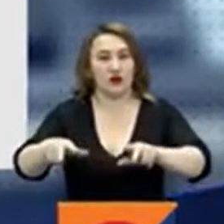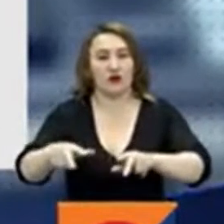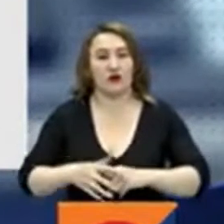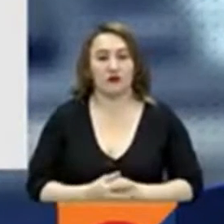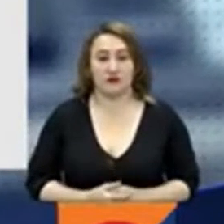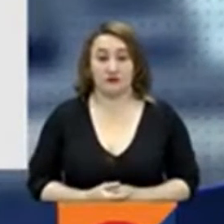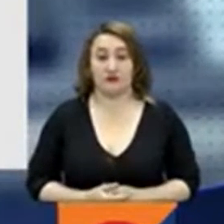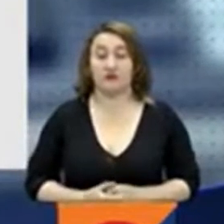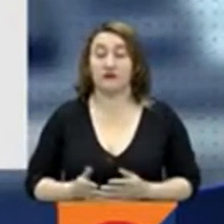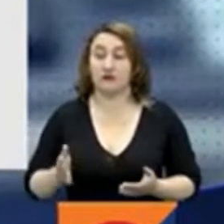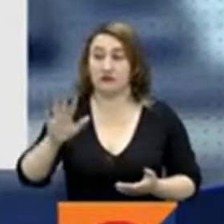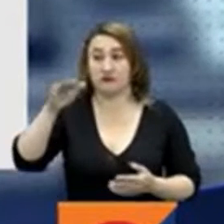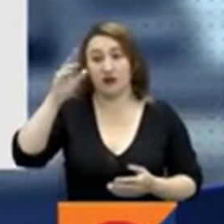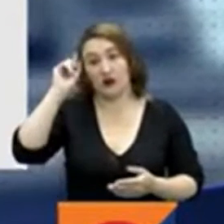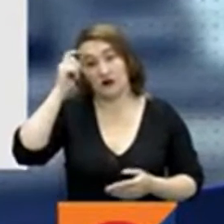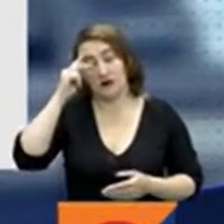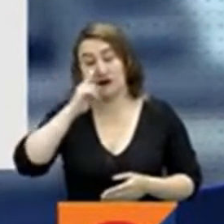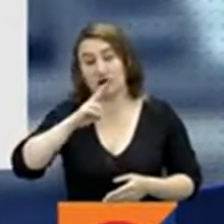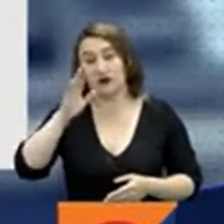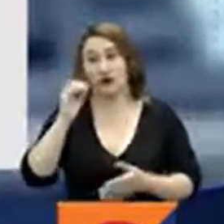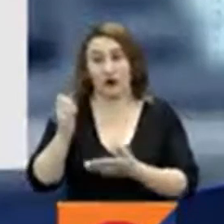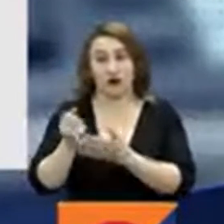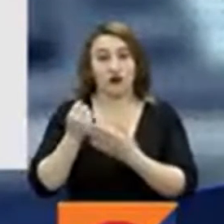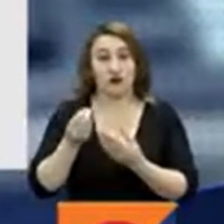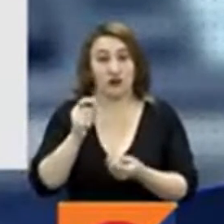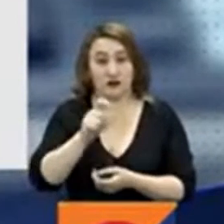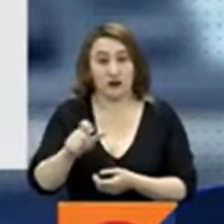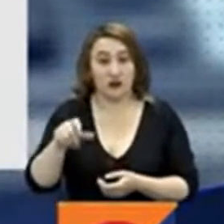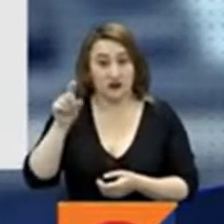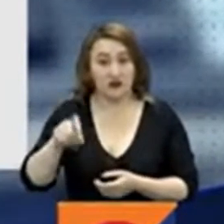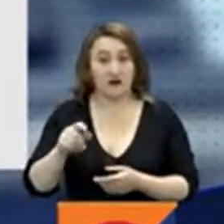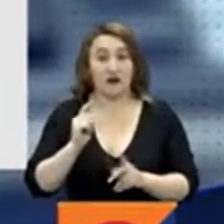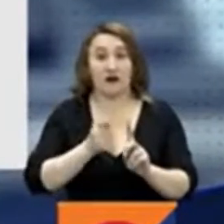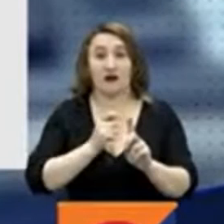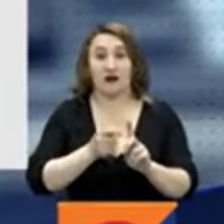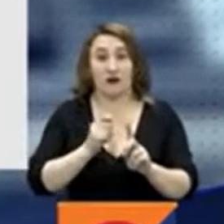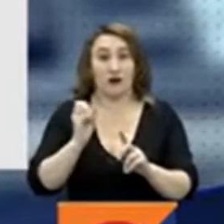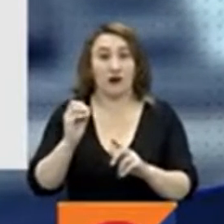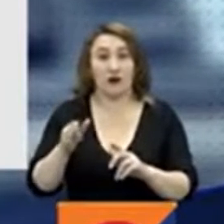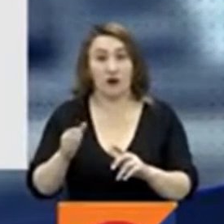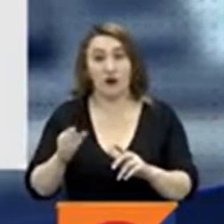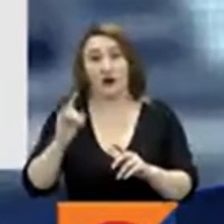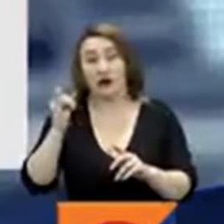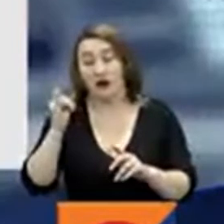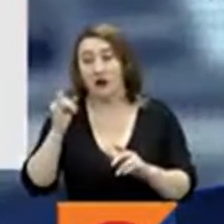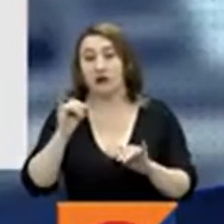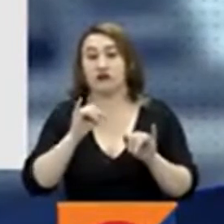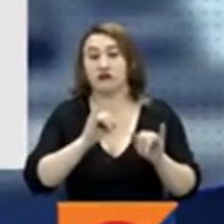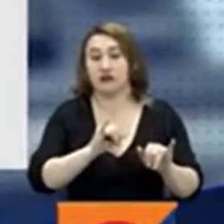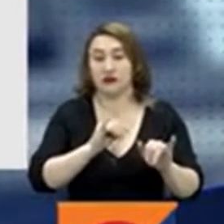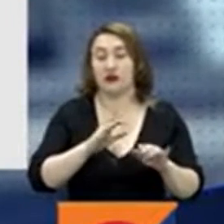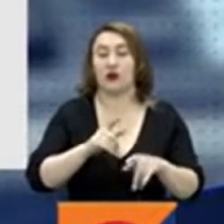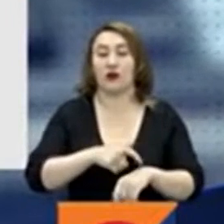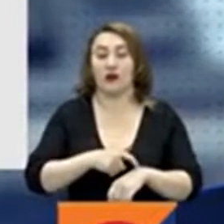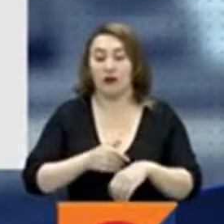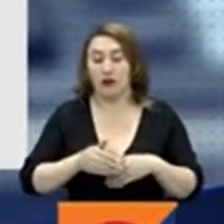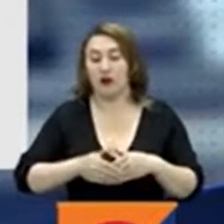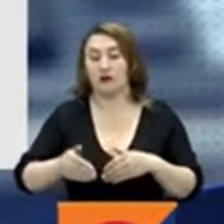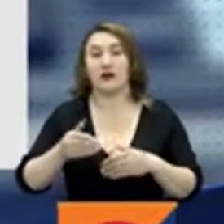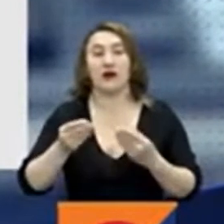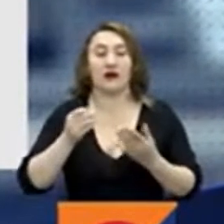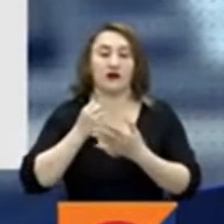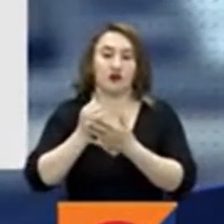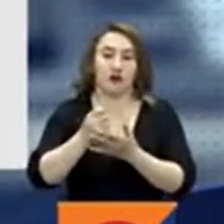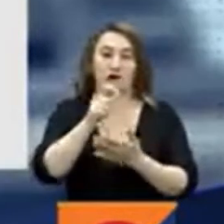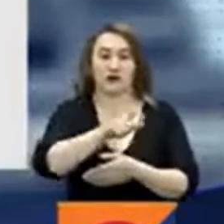nacional para que nos ayude, para que esas personas que tienen créditos en los bancos se le haga una condonación de la deuda, se le dé un plazo, para ayudarle a las personas que